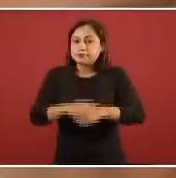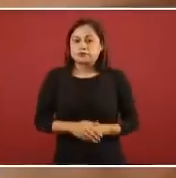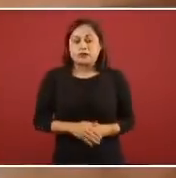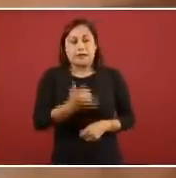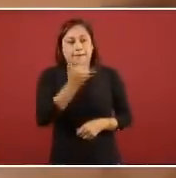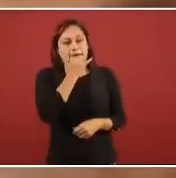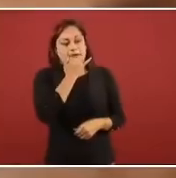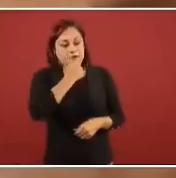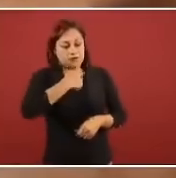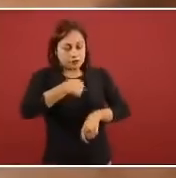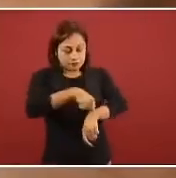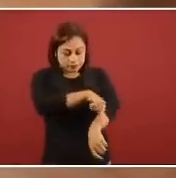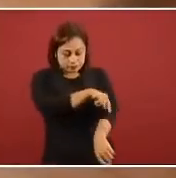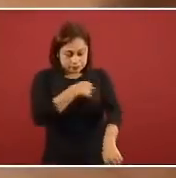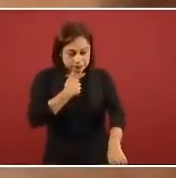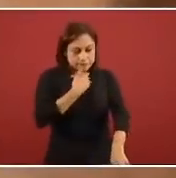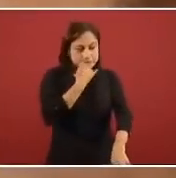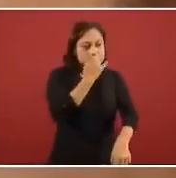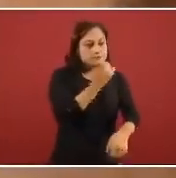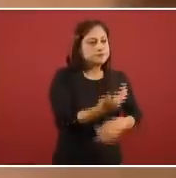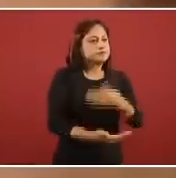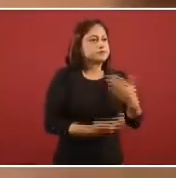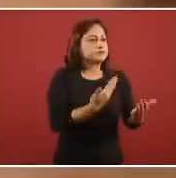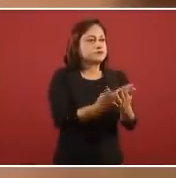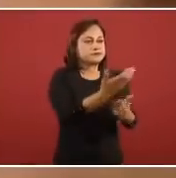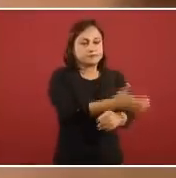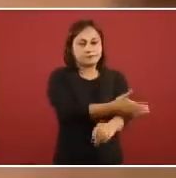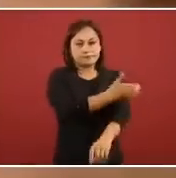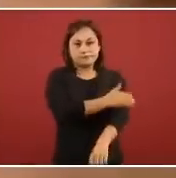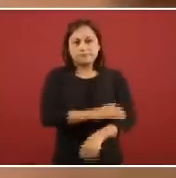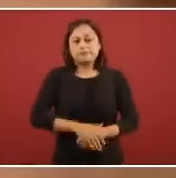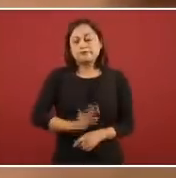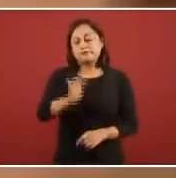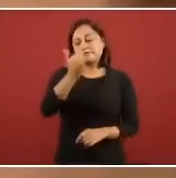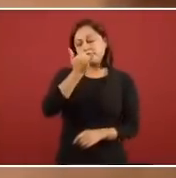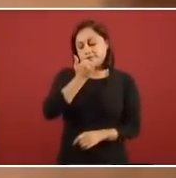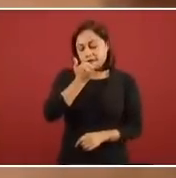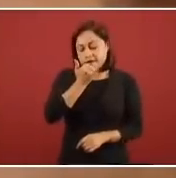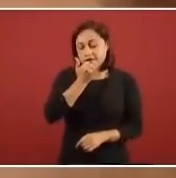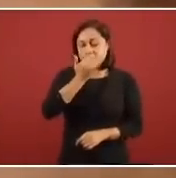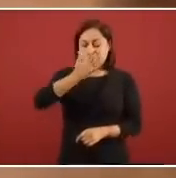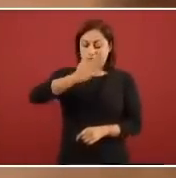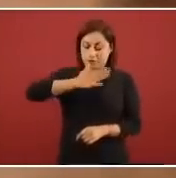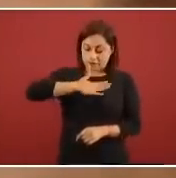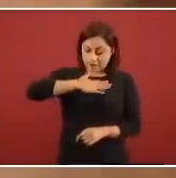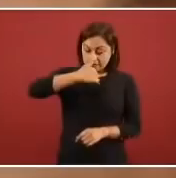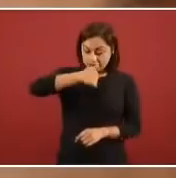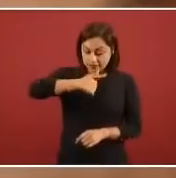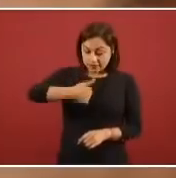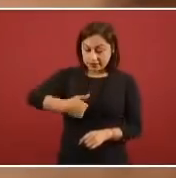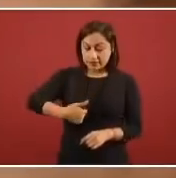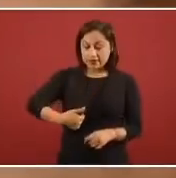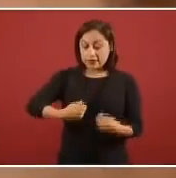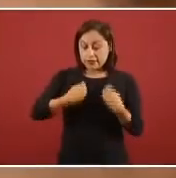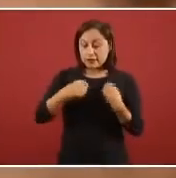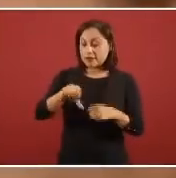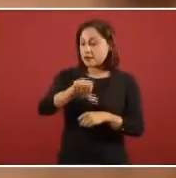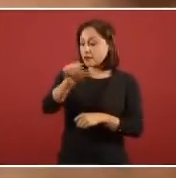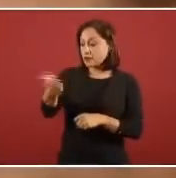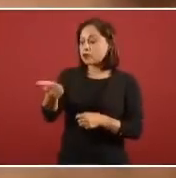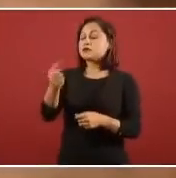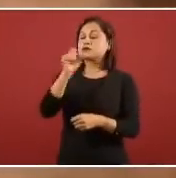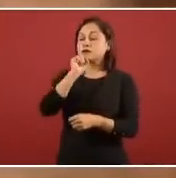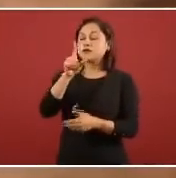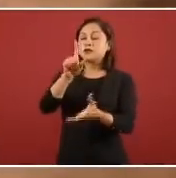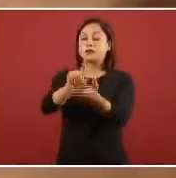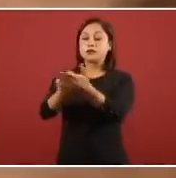No. Presidente, también se habla mucho en redes sociales, y perdón que toque mi caso y perdón que lo haga aquí, pues en torno a que